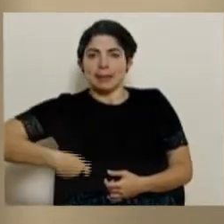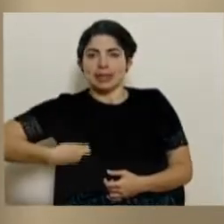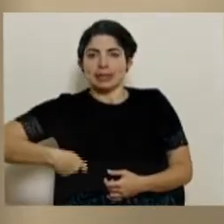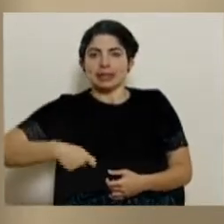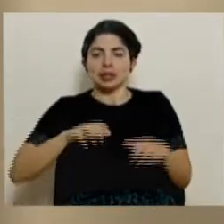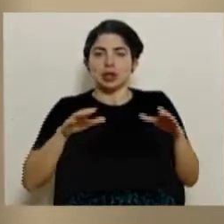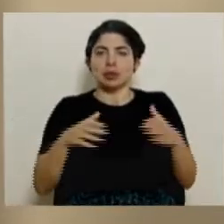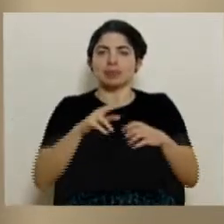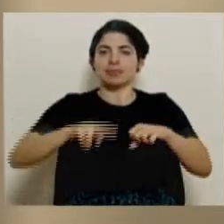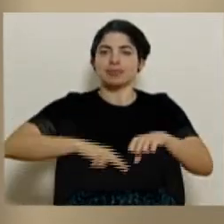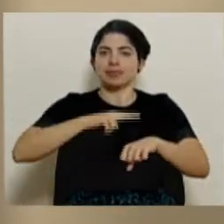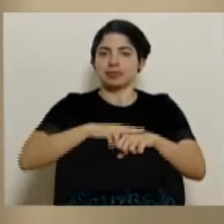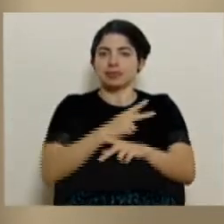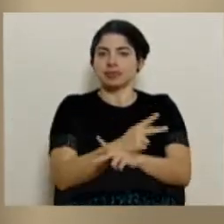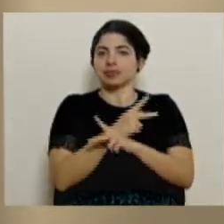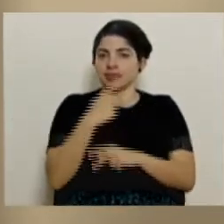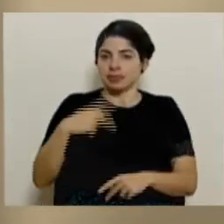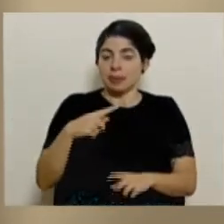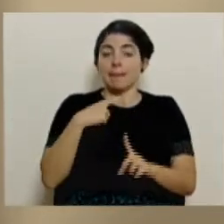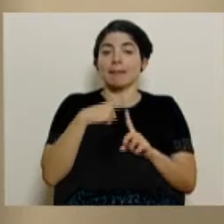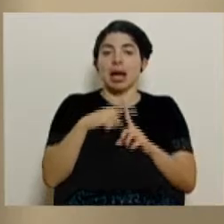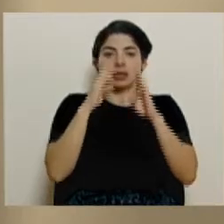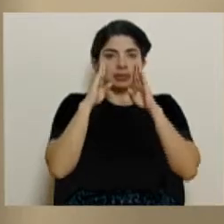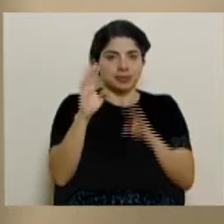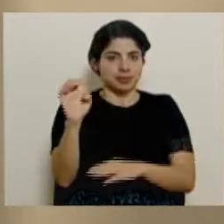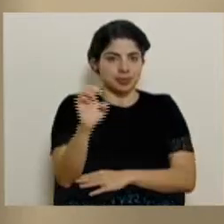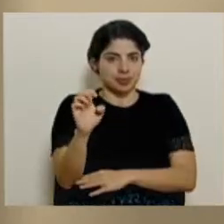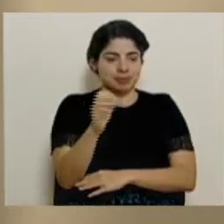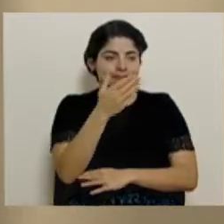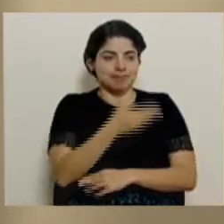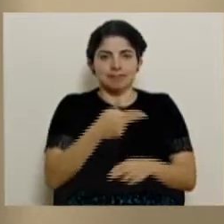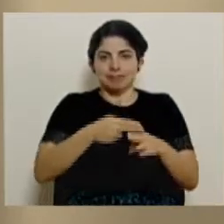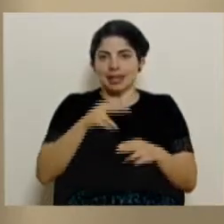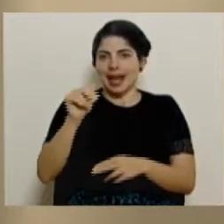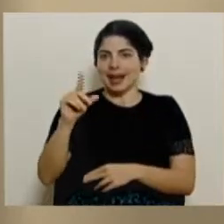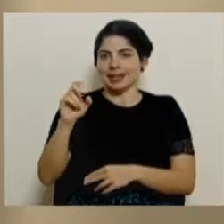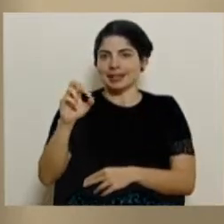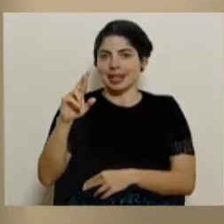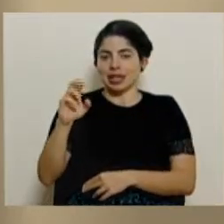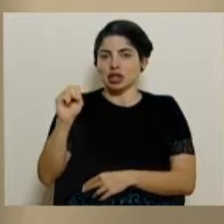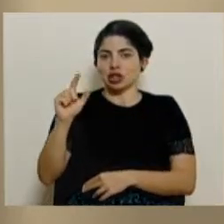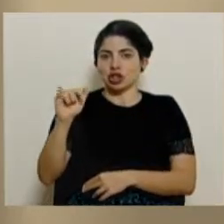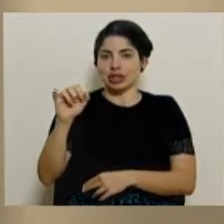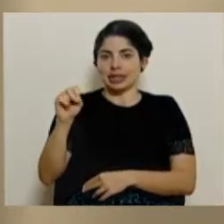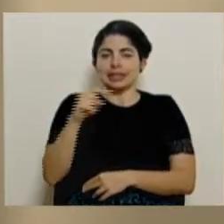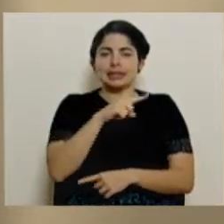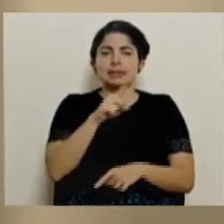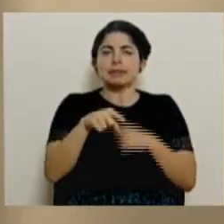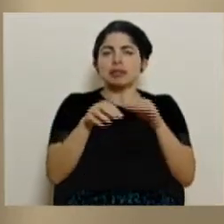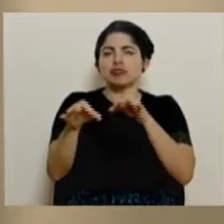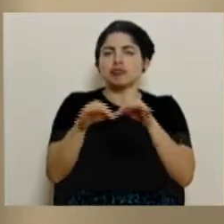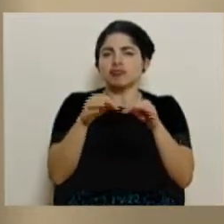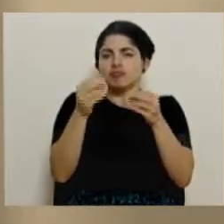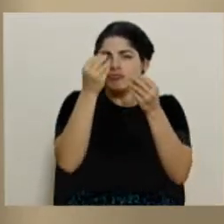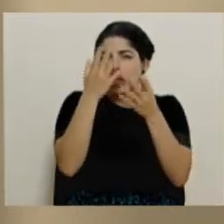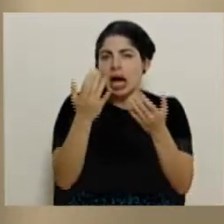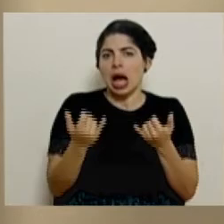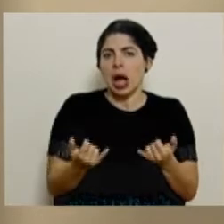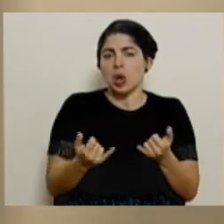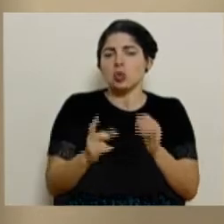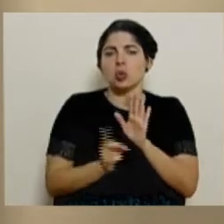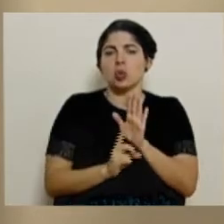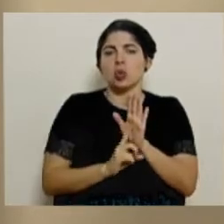de la Comisión Nacional de Prevención de Riesgos y Atención de Emergencias, el señor Alexander Solís, quien nos dará una actualización de las